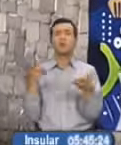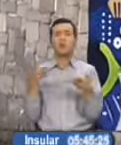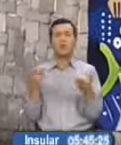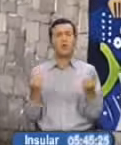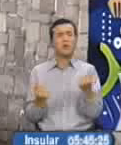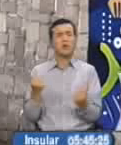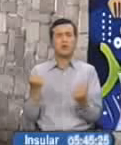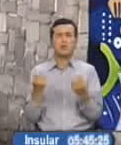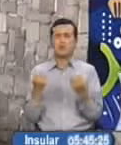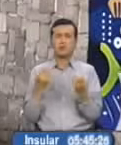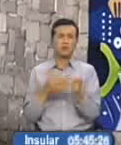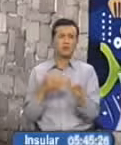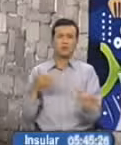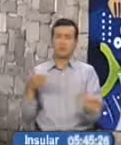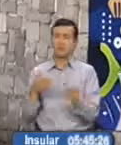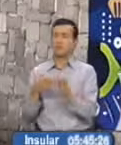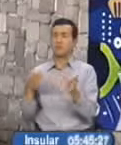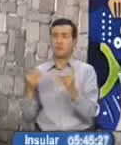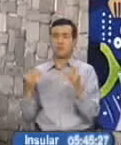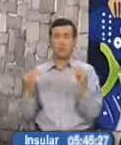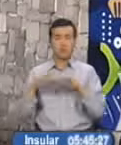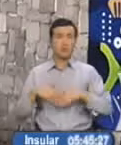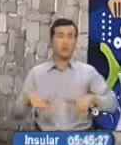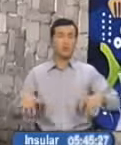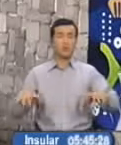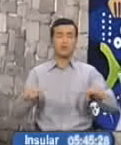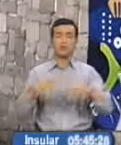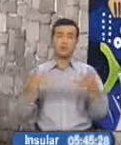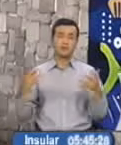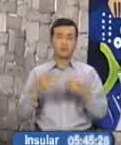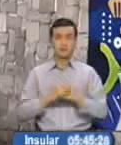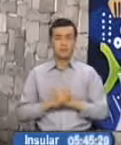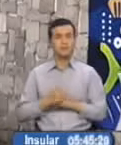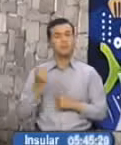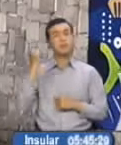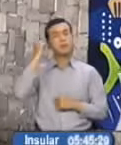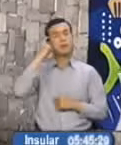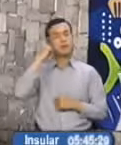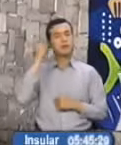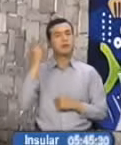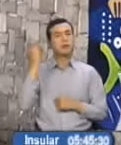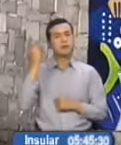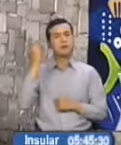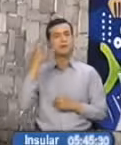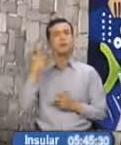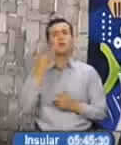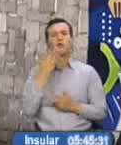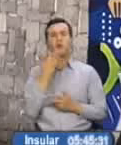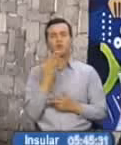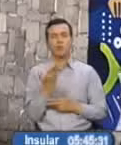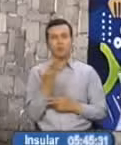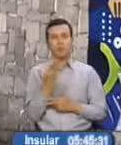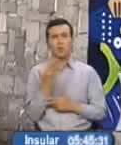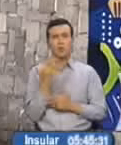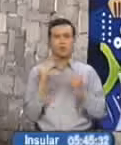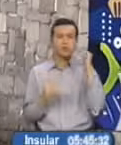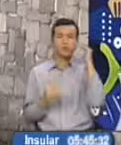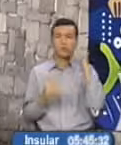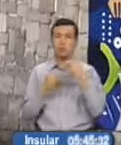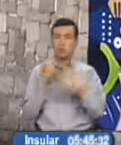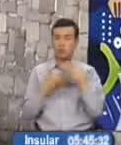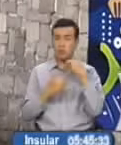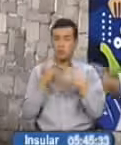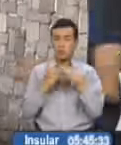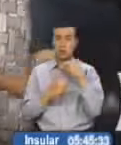vehículos, se han ido ganando el espacio público. ¿Y cómo ir repensando? También cómo ir quitando esas inequidades,